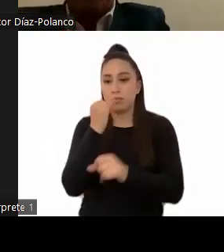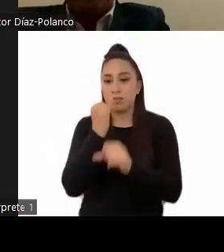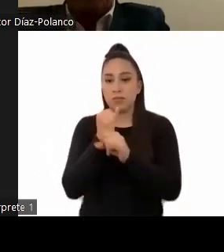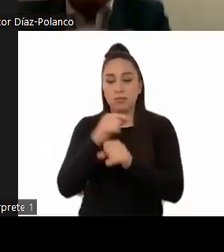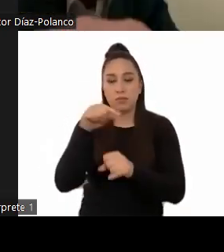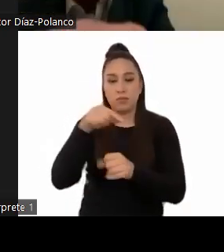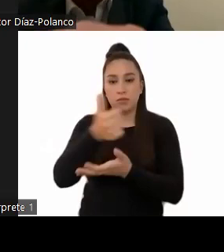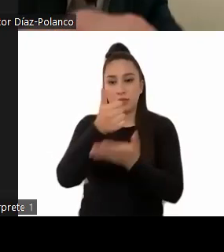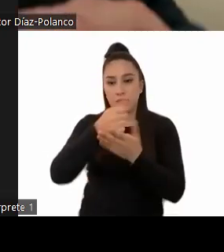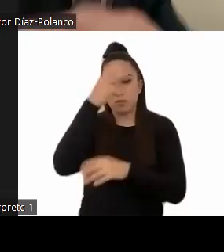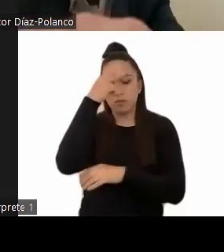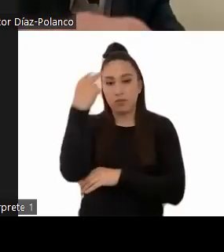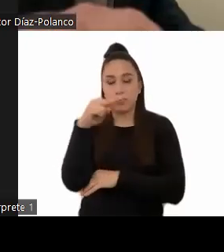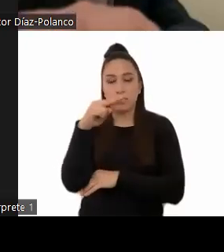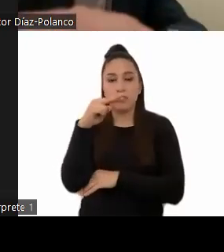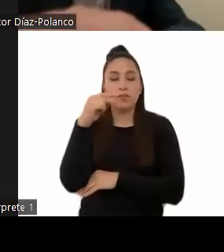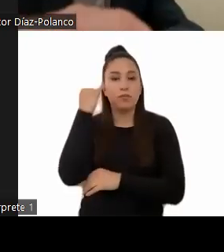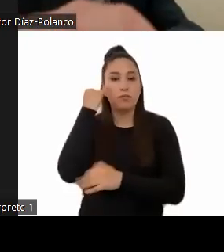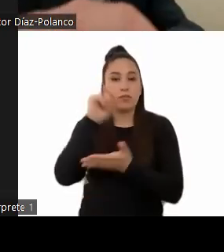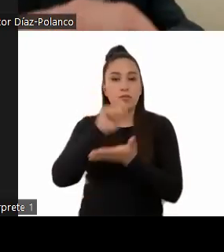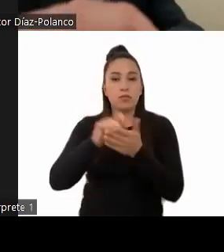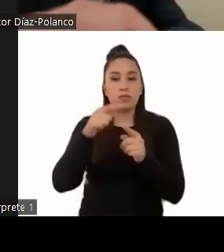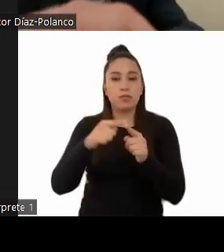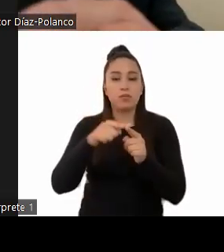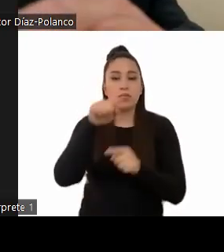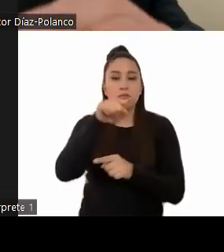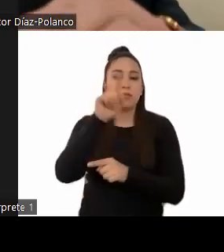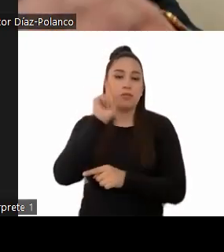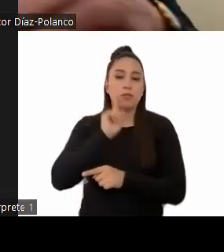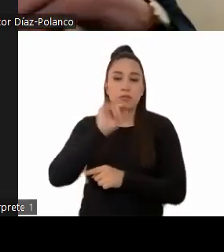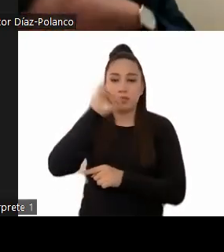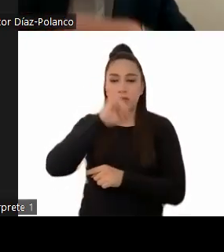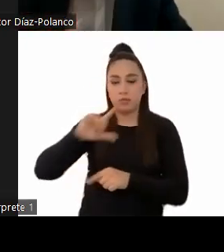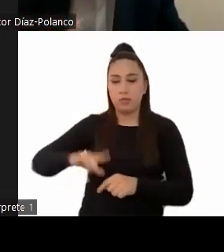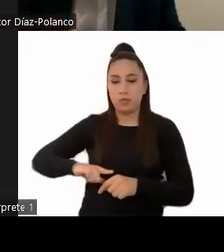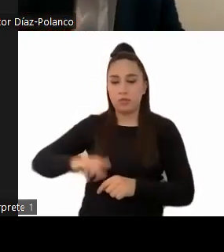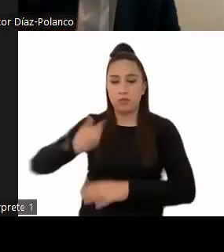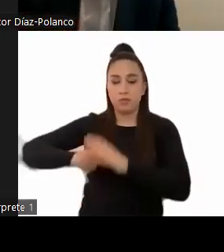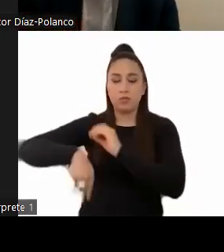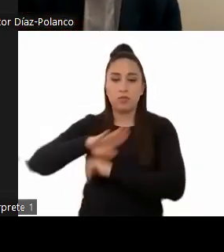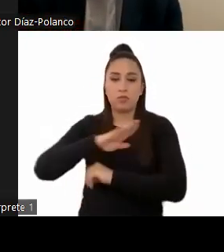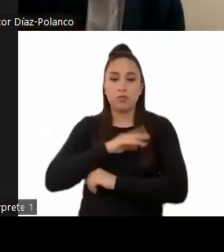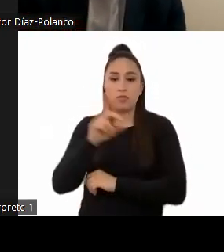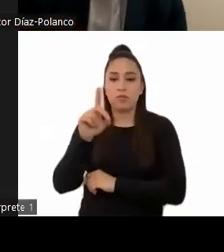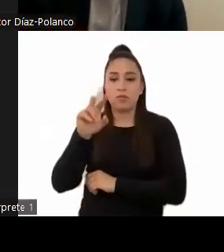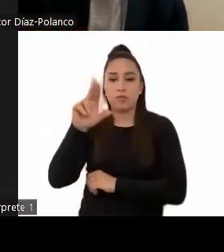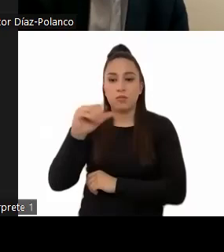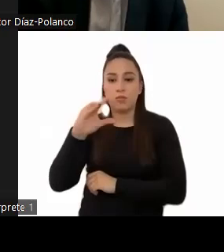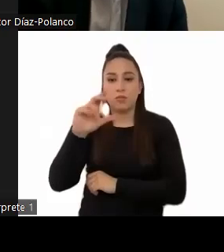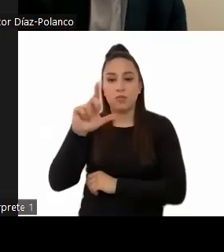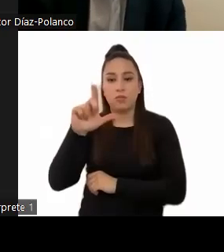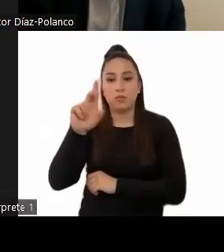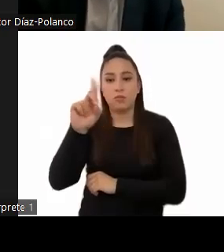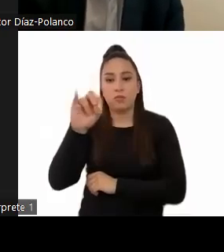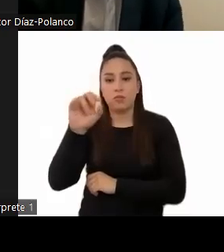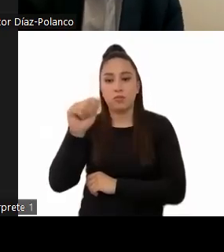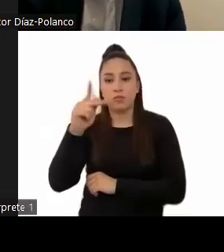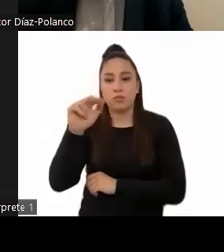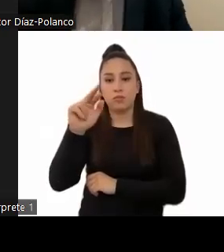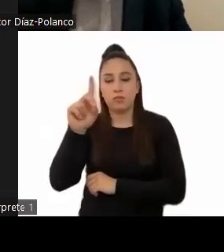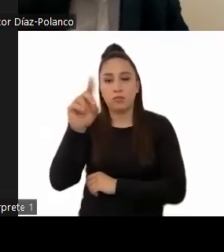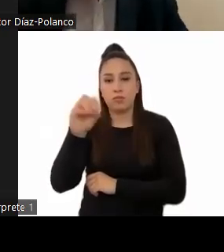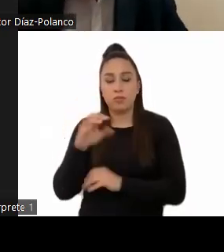México, inscrita por la doctora Claudia Sheinbaum Pardo, jefa de gobierno de la Ciudad de México.